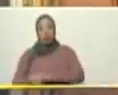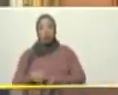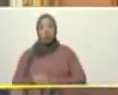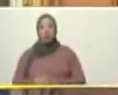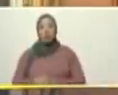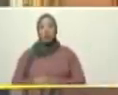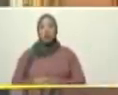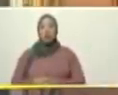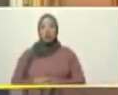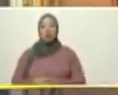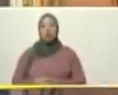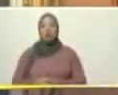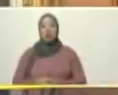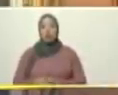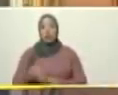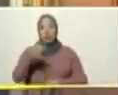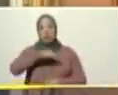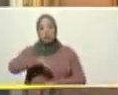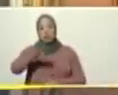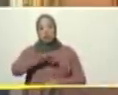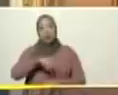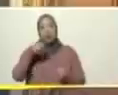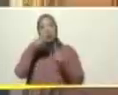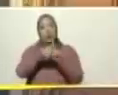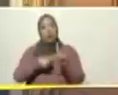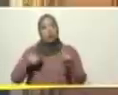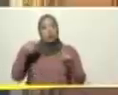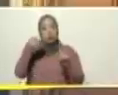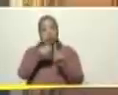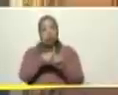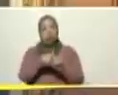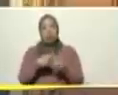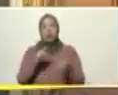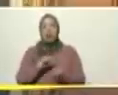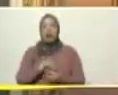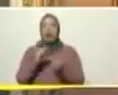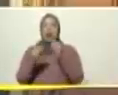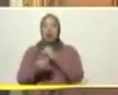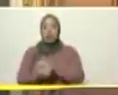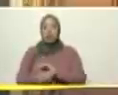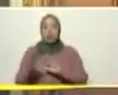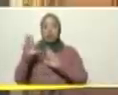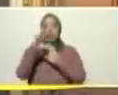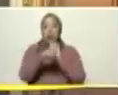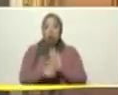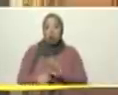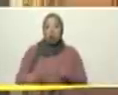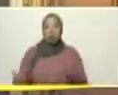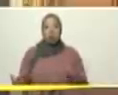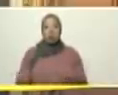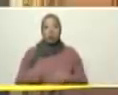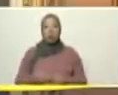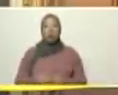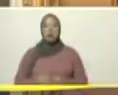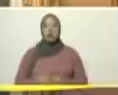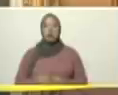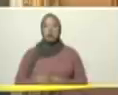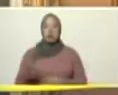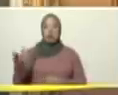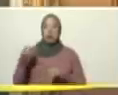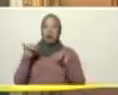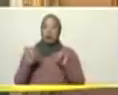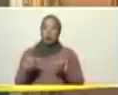El combate intenso a la burocracia, a la corrupción, al minimalismo, a lo mal